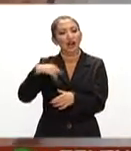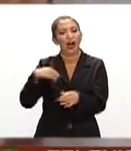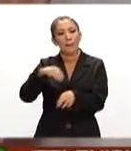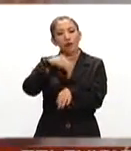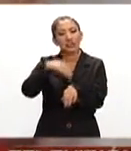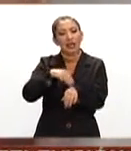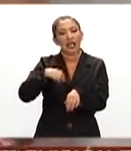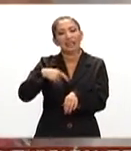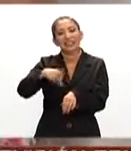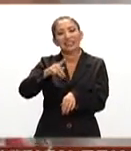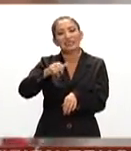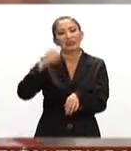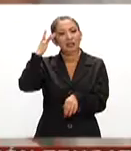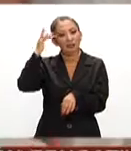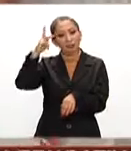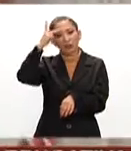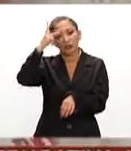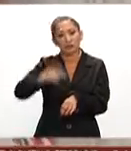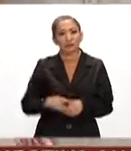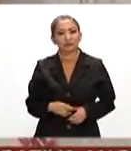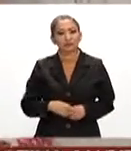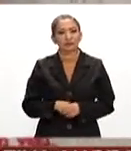de Aquismón, en San Luis Potosí.